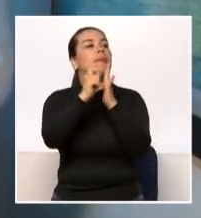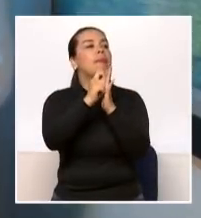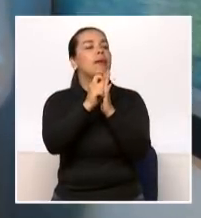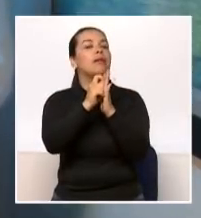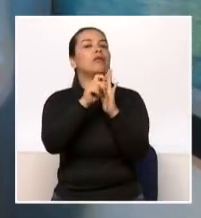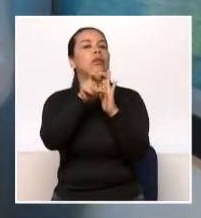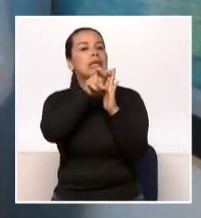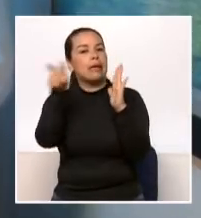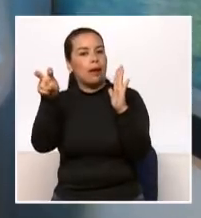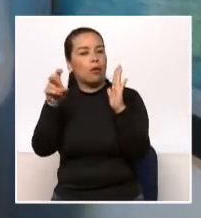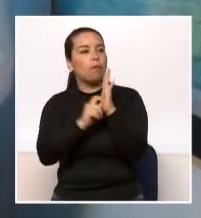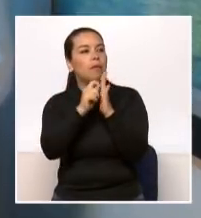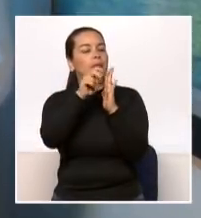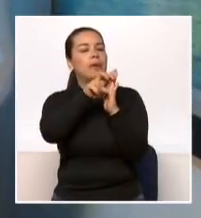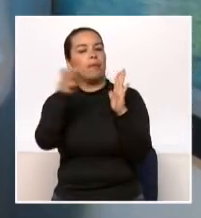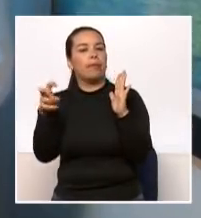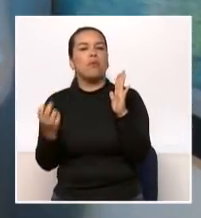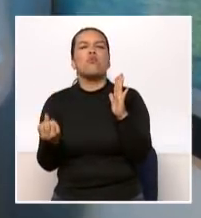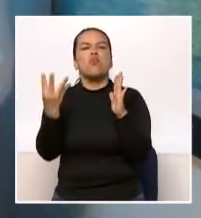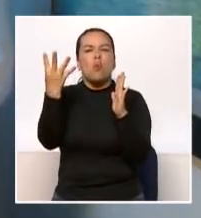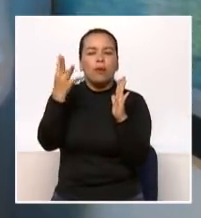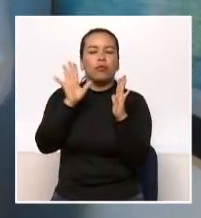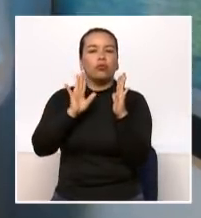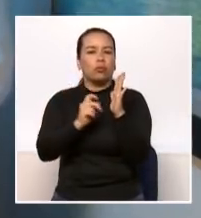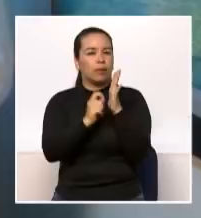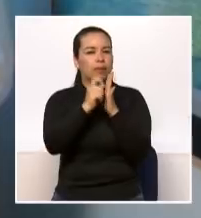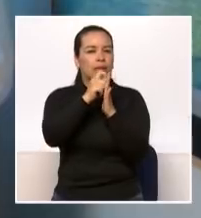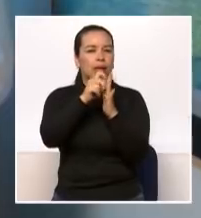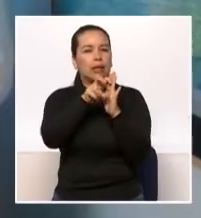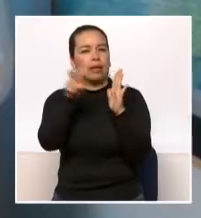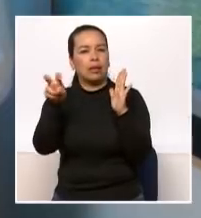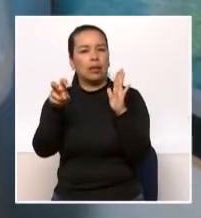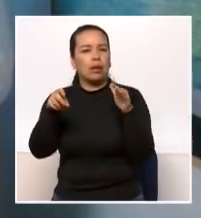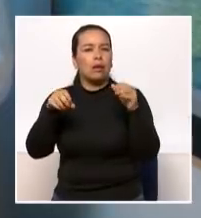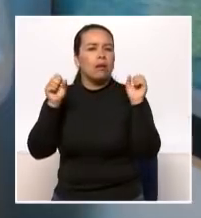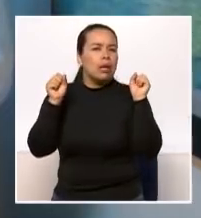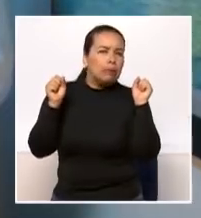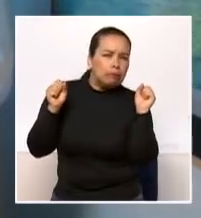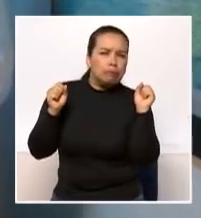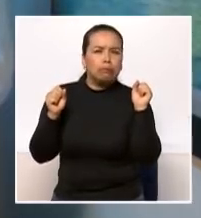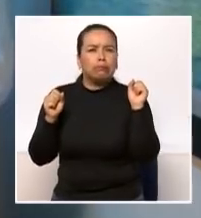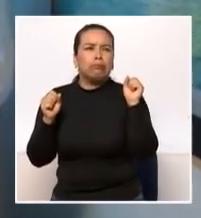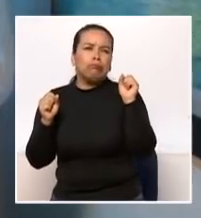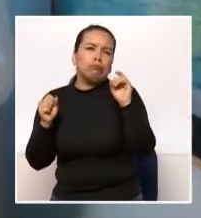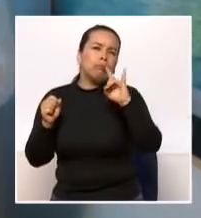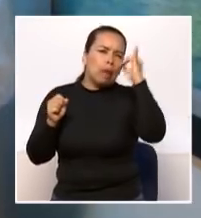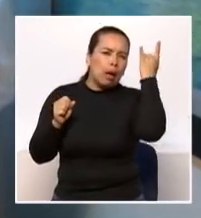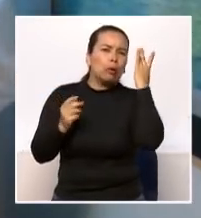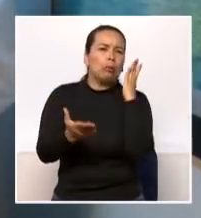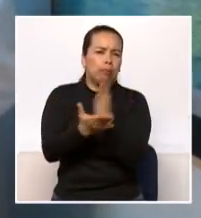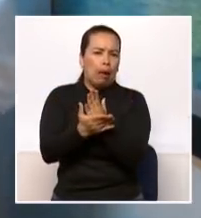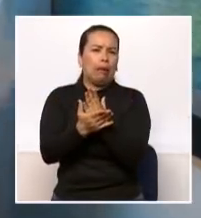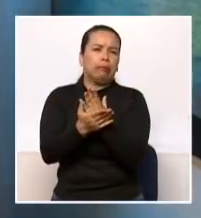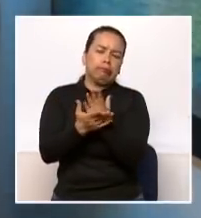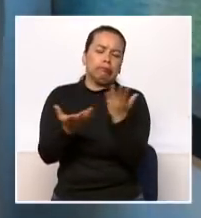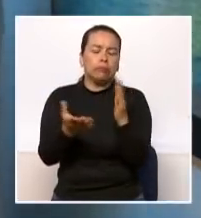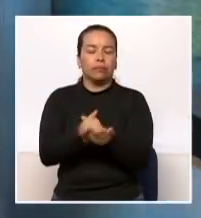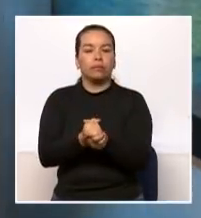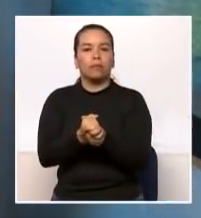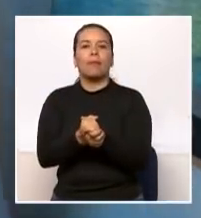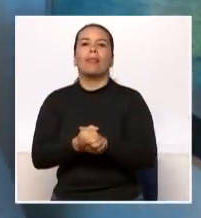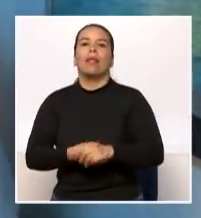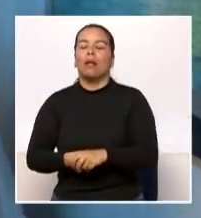un rango en este rango, y está ya próximo a cursar con una cirrosis hepática. Ok, entonces usted